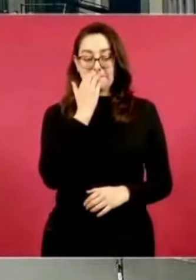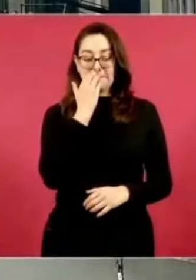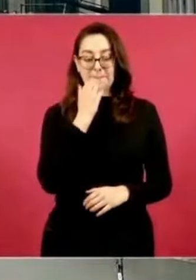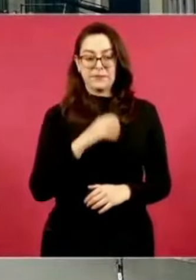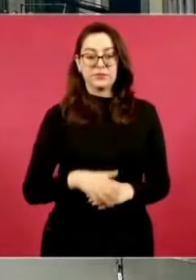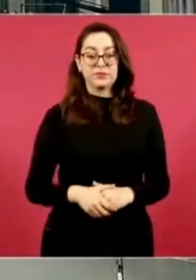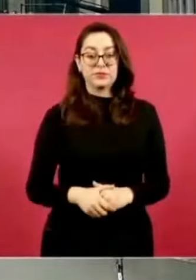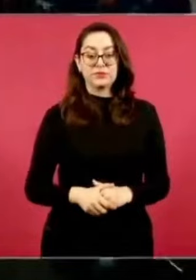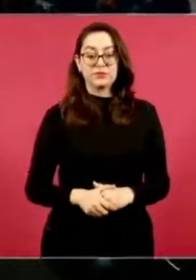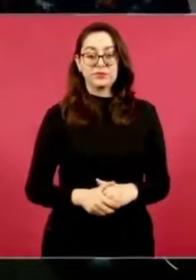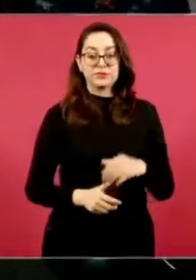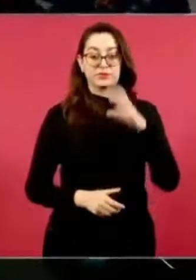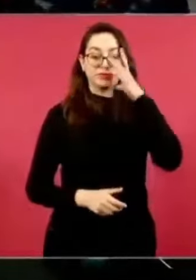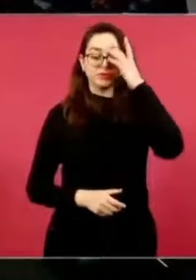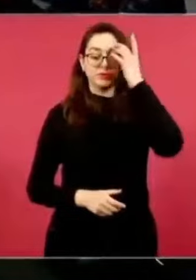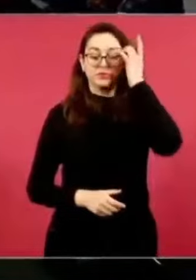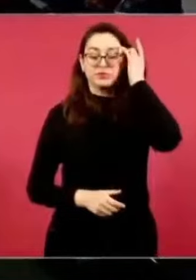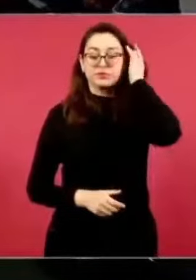Bueno,